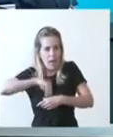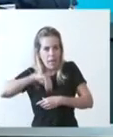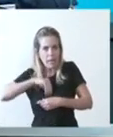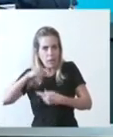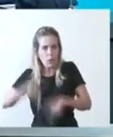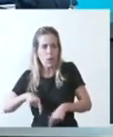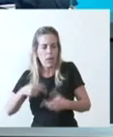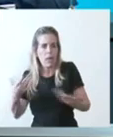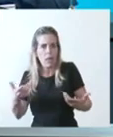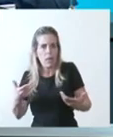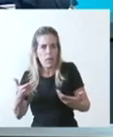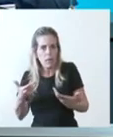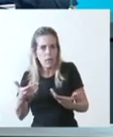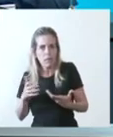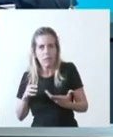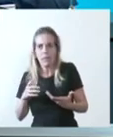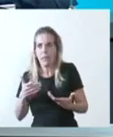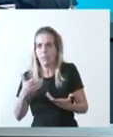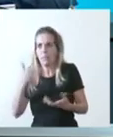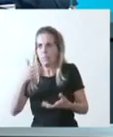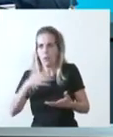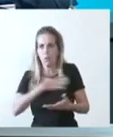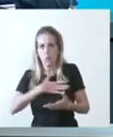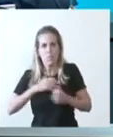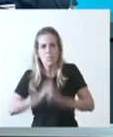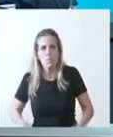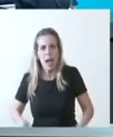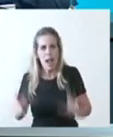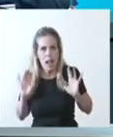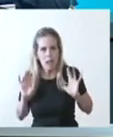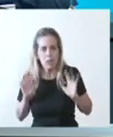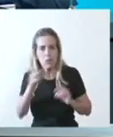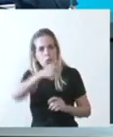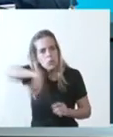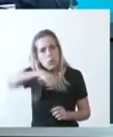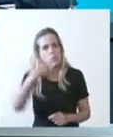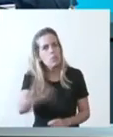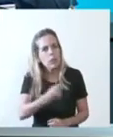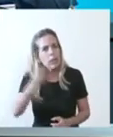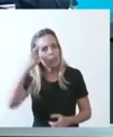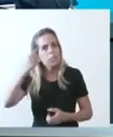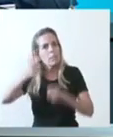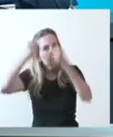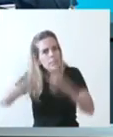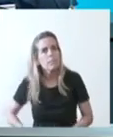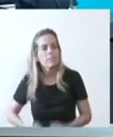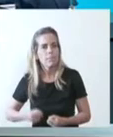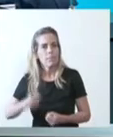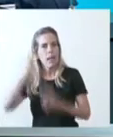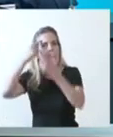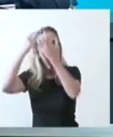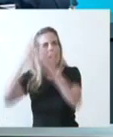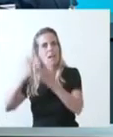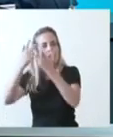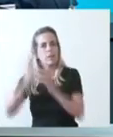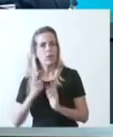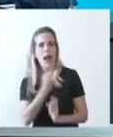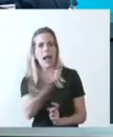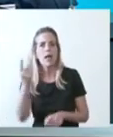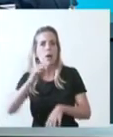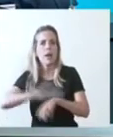del enemigo. Bueno, todos tenemos que tener conciencia de la responsabilidad social que